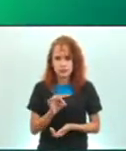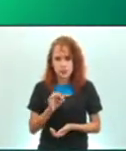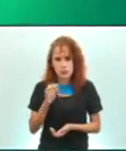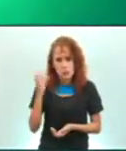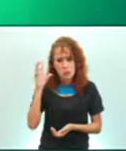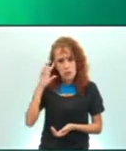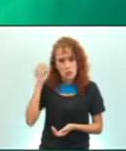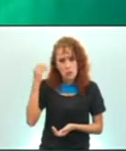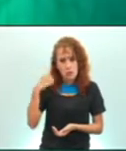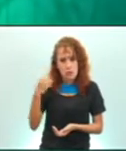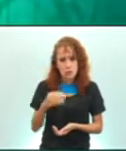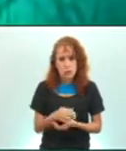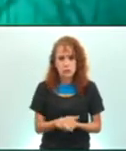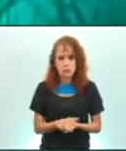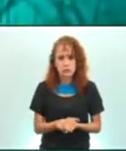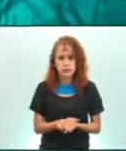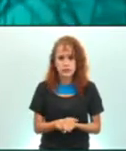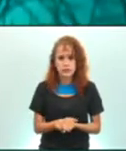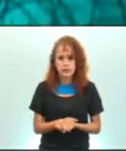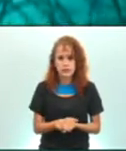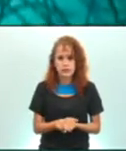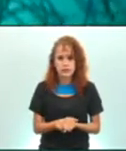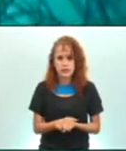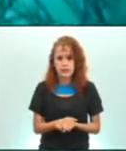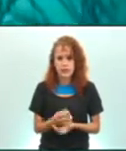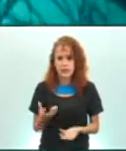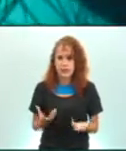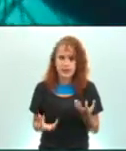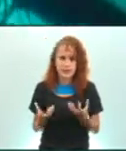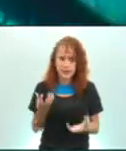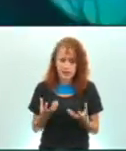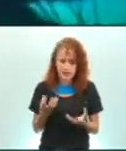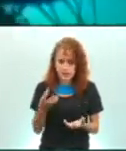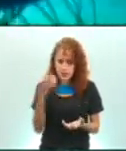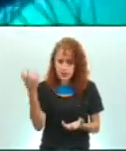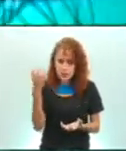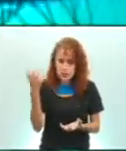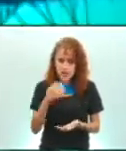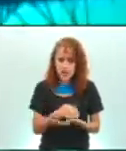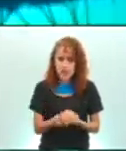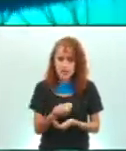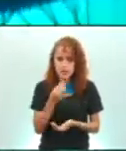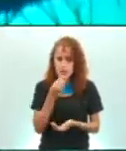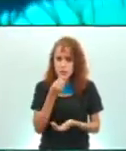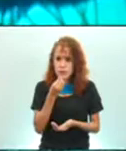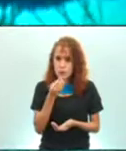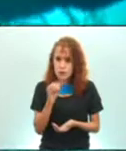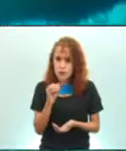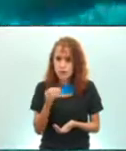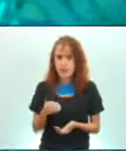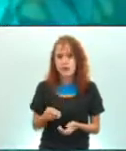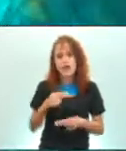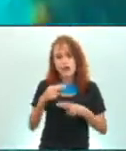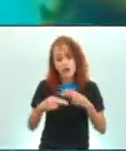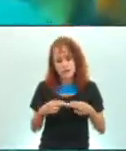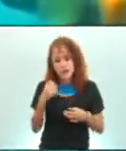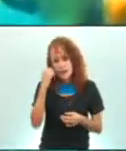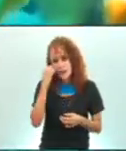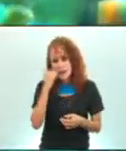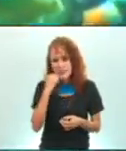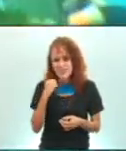Tampoco imaginaba que las emisiones a la atmósfera de dióxido de carbono y otros gases pudieran hacer más ácidos nuestros